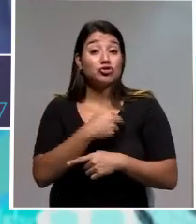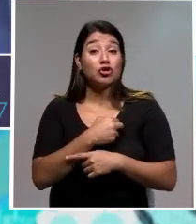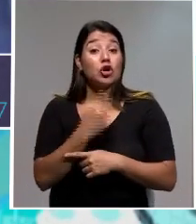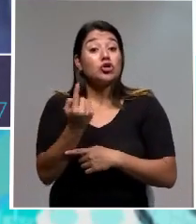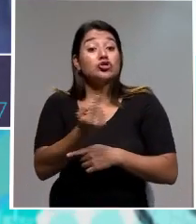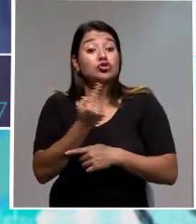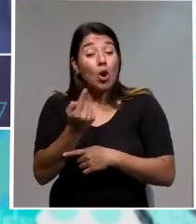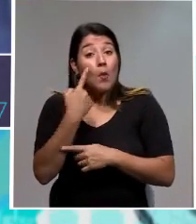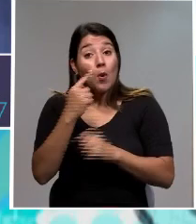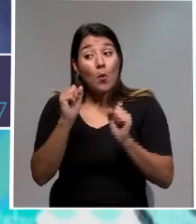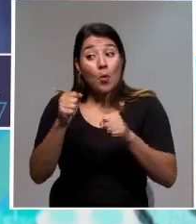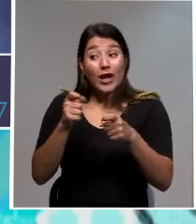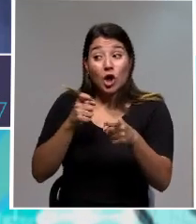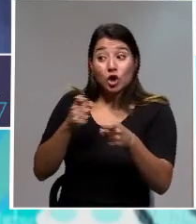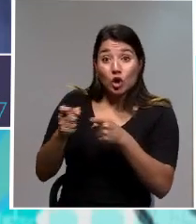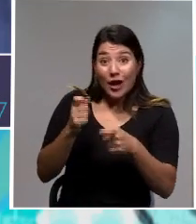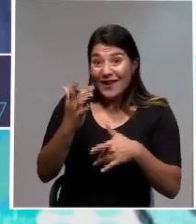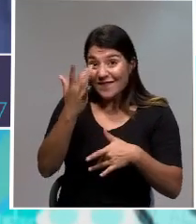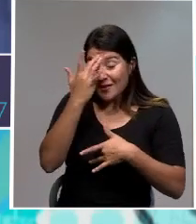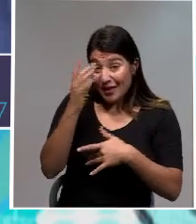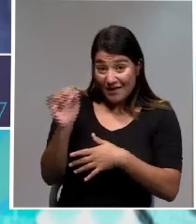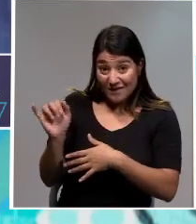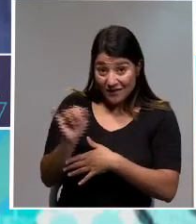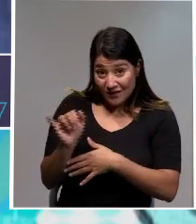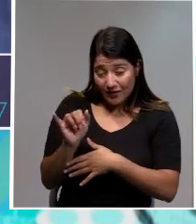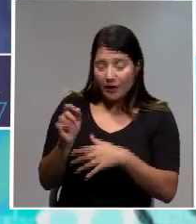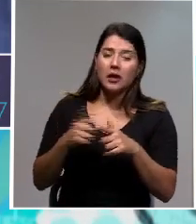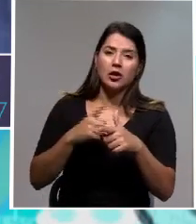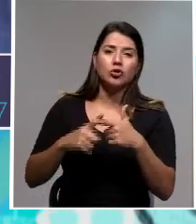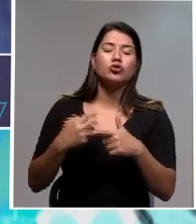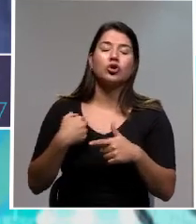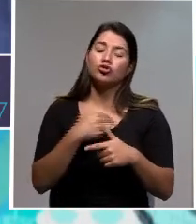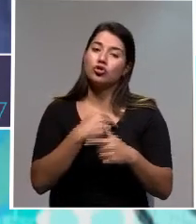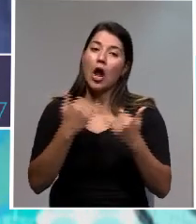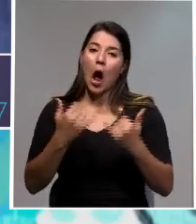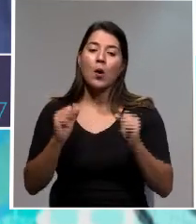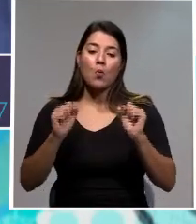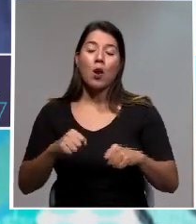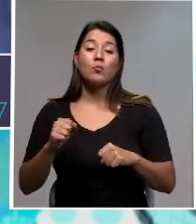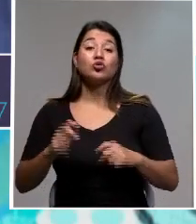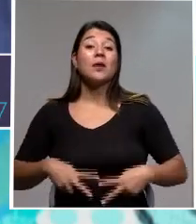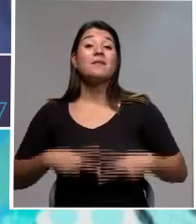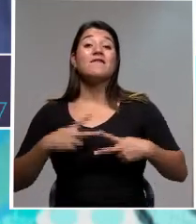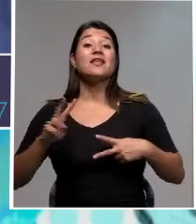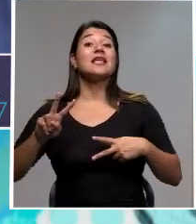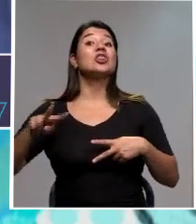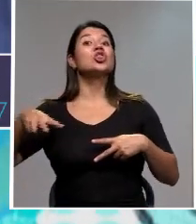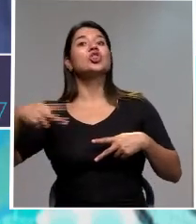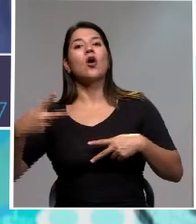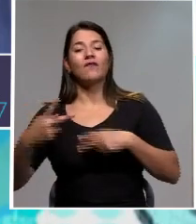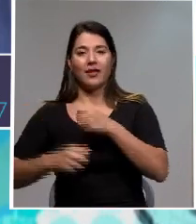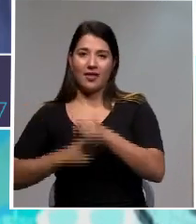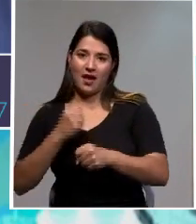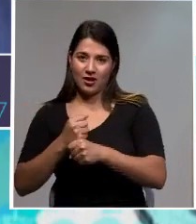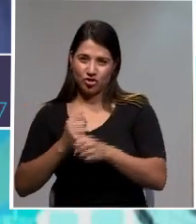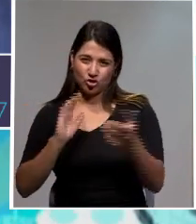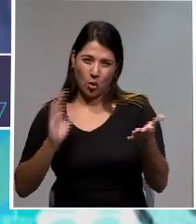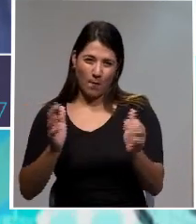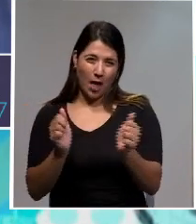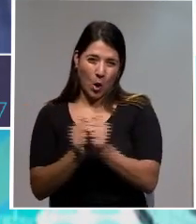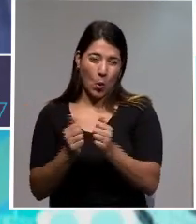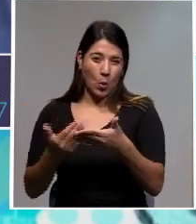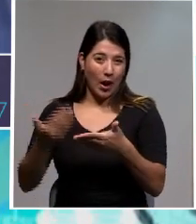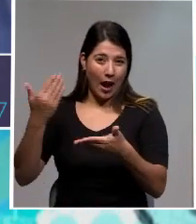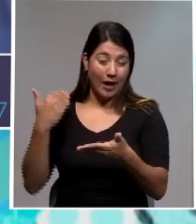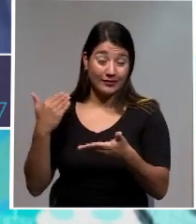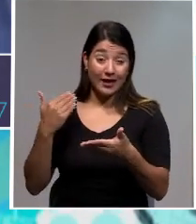control de enfermedades infecciosas, prácticamente estemos viviendo el doble de lo que vivíamos antes. Eso hace entonces que haya